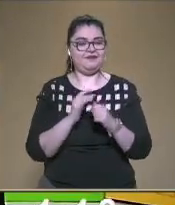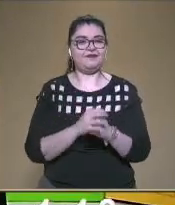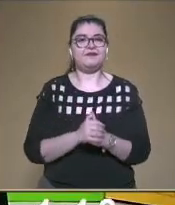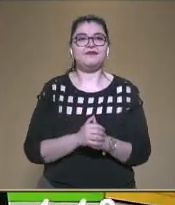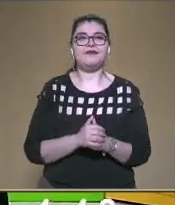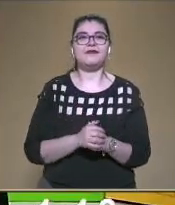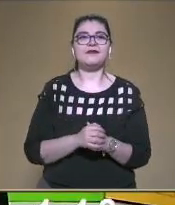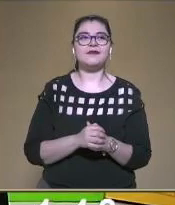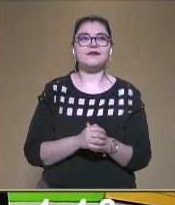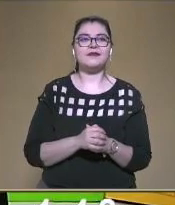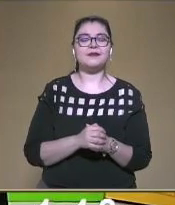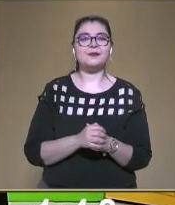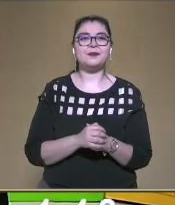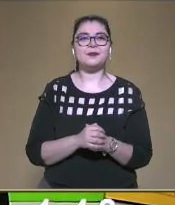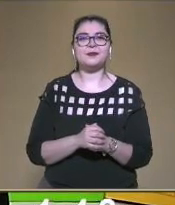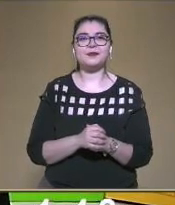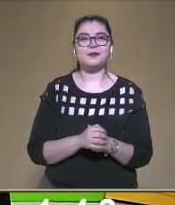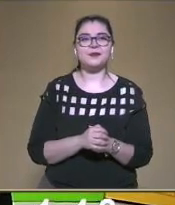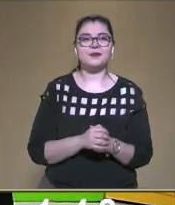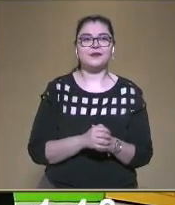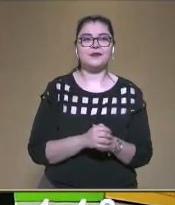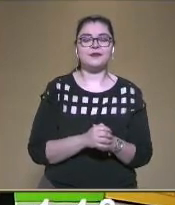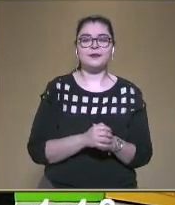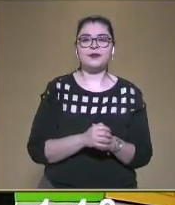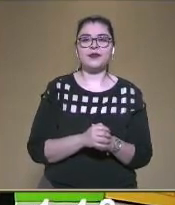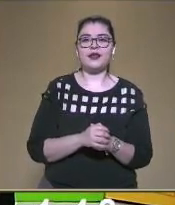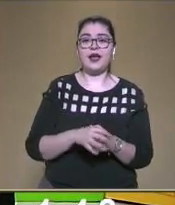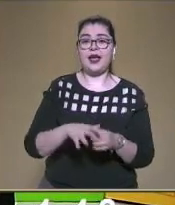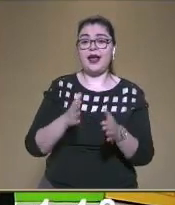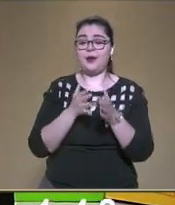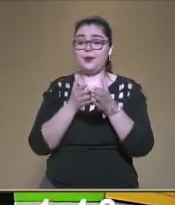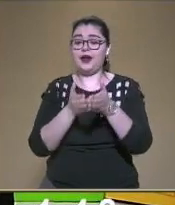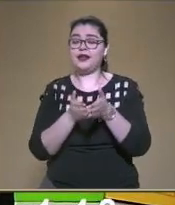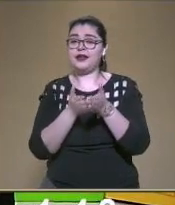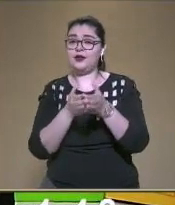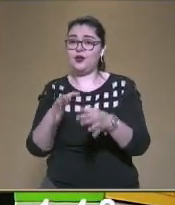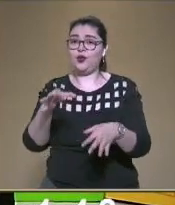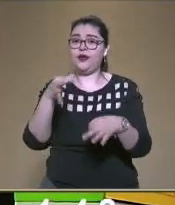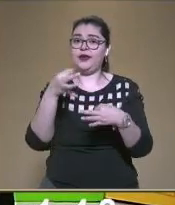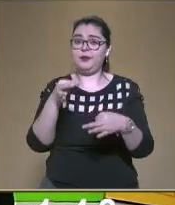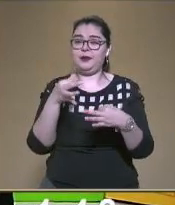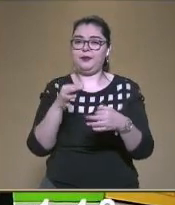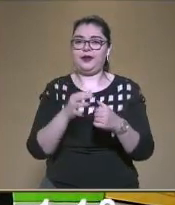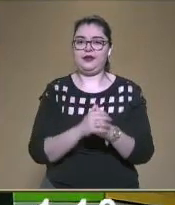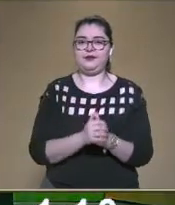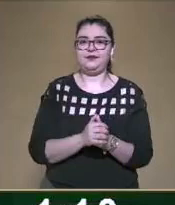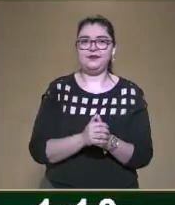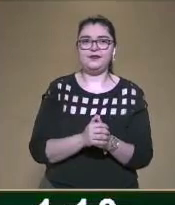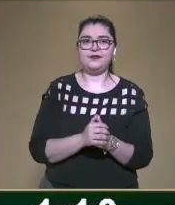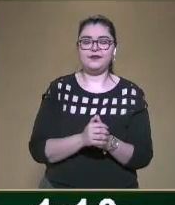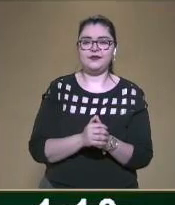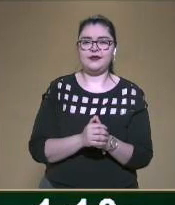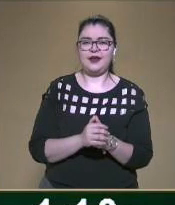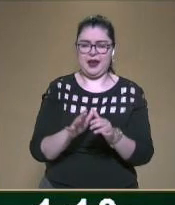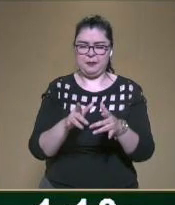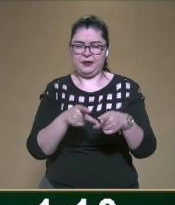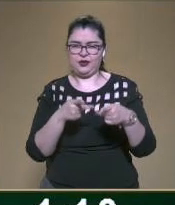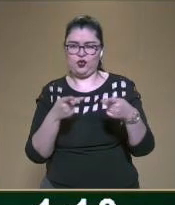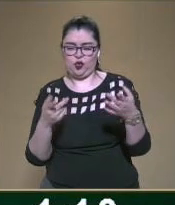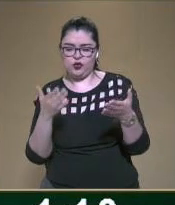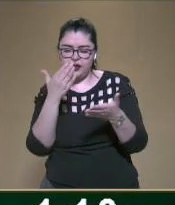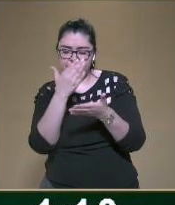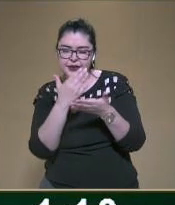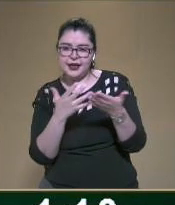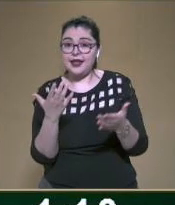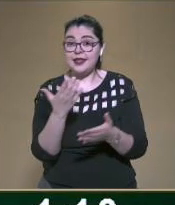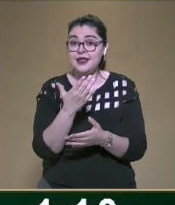y el sentimiento hacia el poema que se llama El barquito de papel. Muy bien. Con la mitad de un periódico hice un